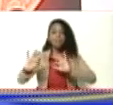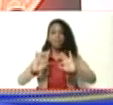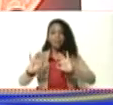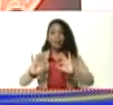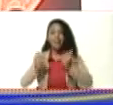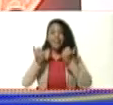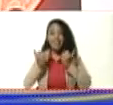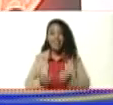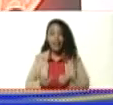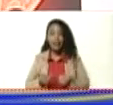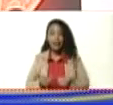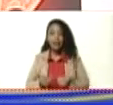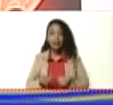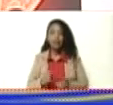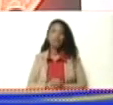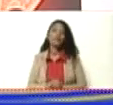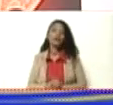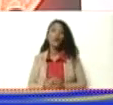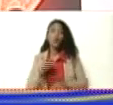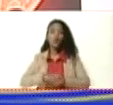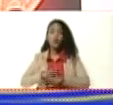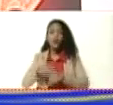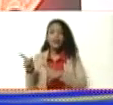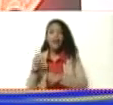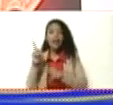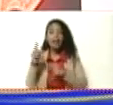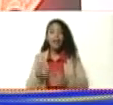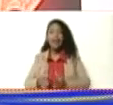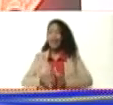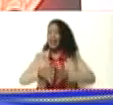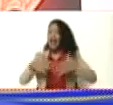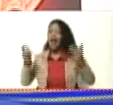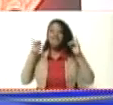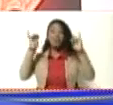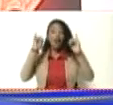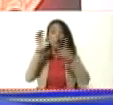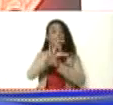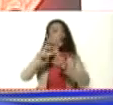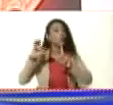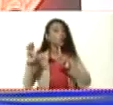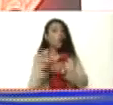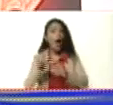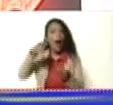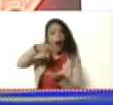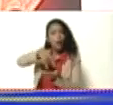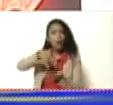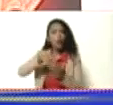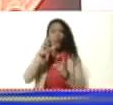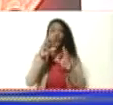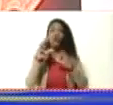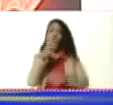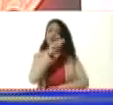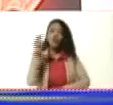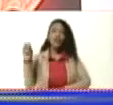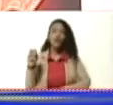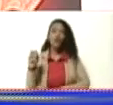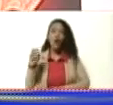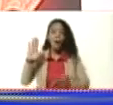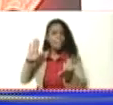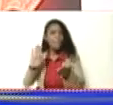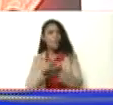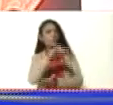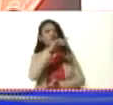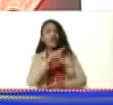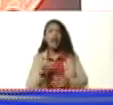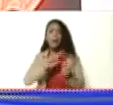ya lo que va a ser el gran festival cultural Carabobo 200, que impulse las